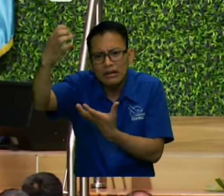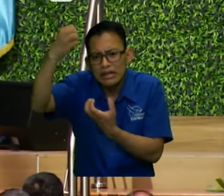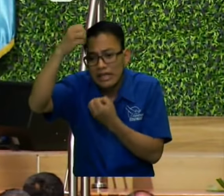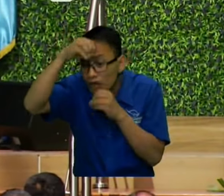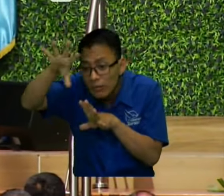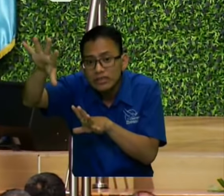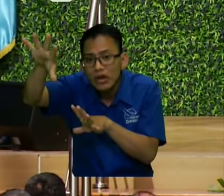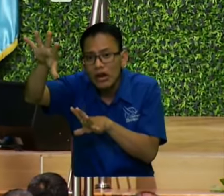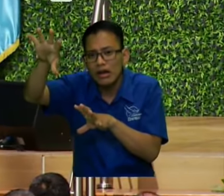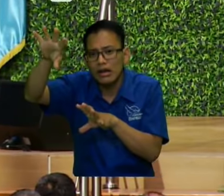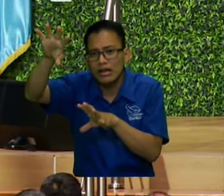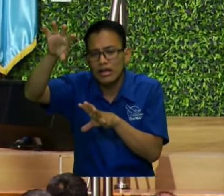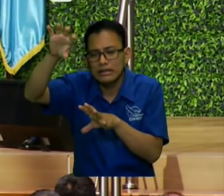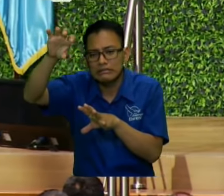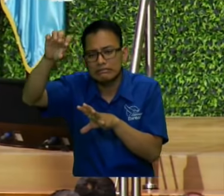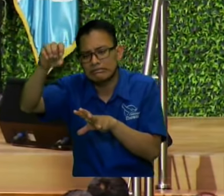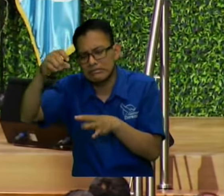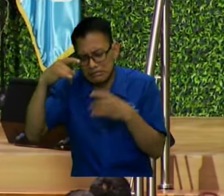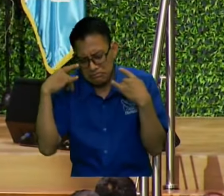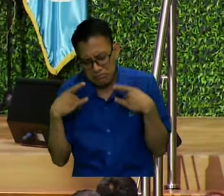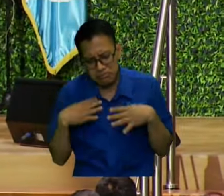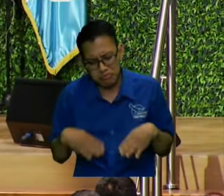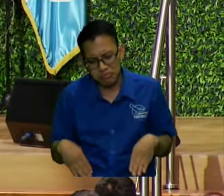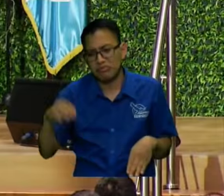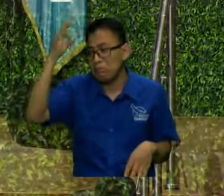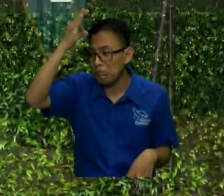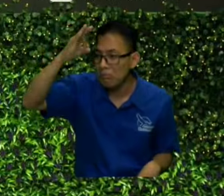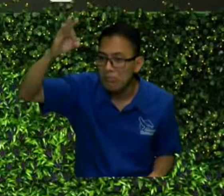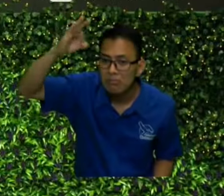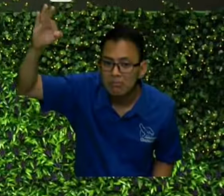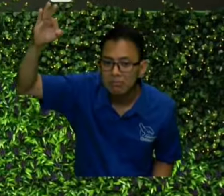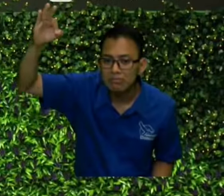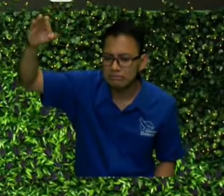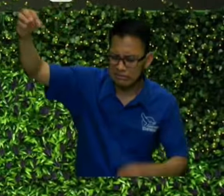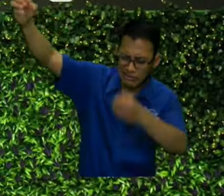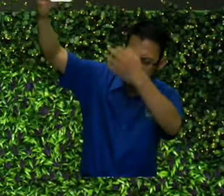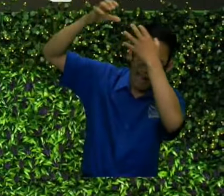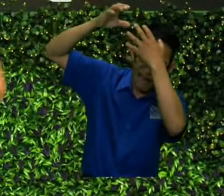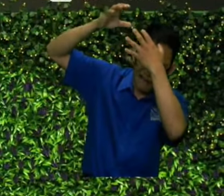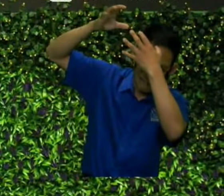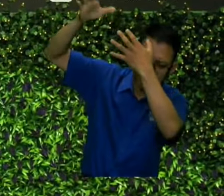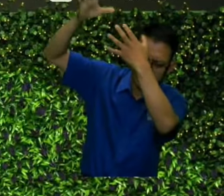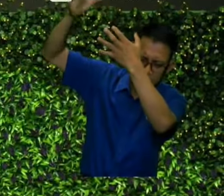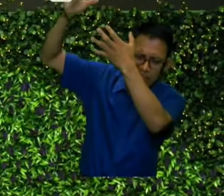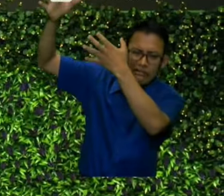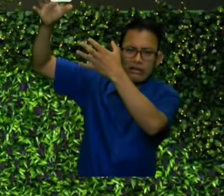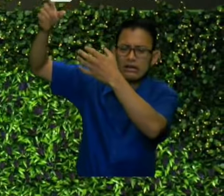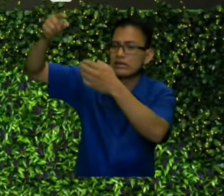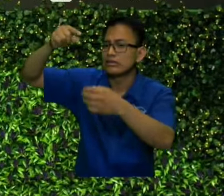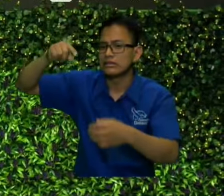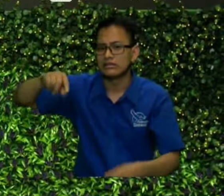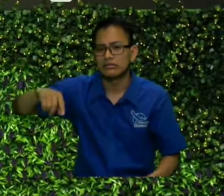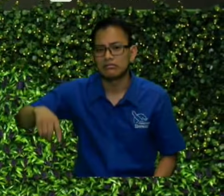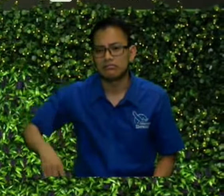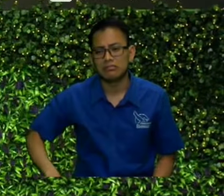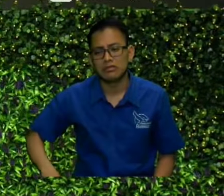del exterior, ni del humanismo, ni de la filosofía, ni de los grandes pensadores griegos, ni los